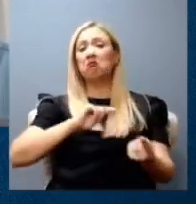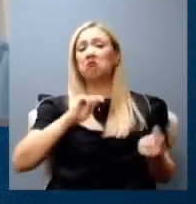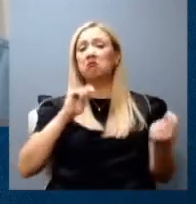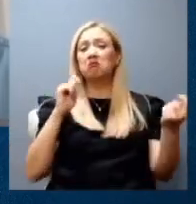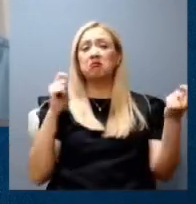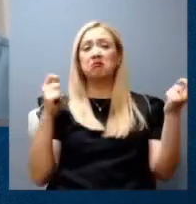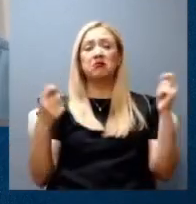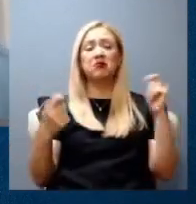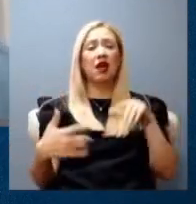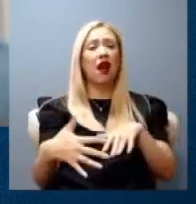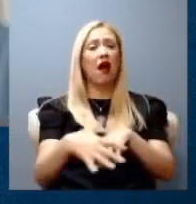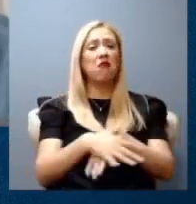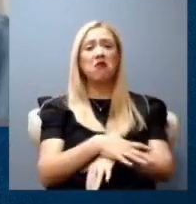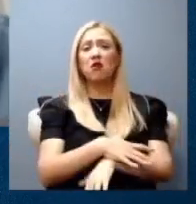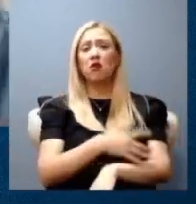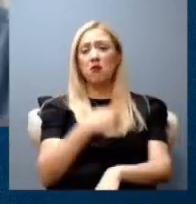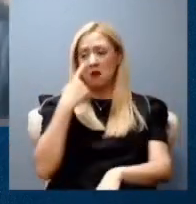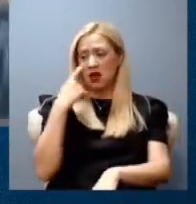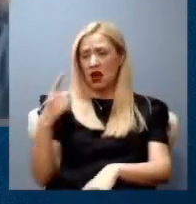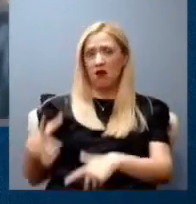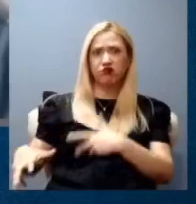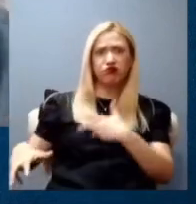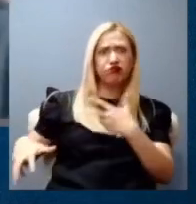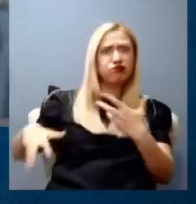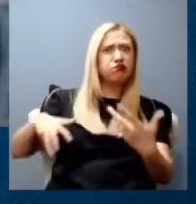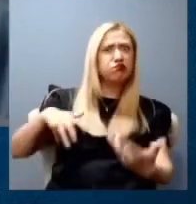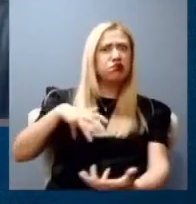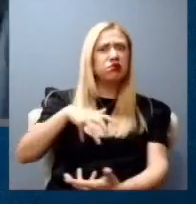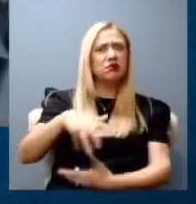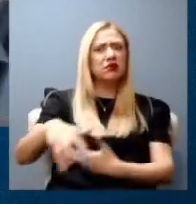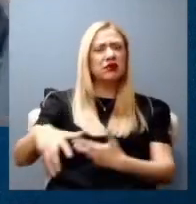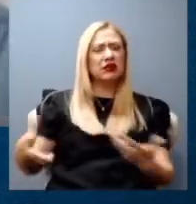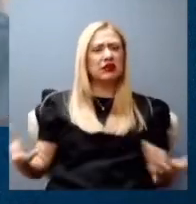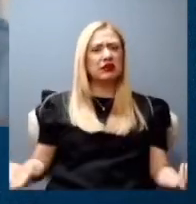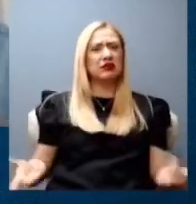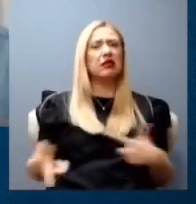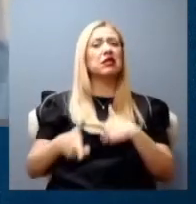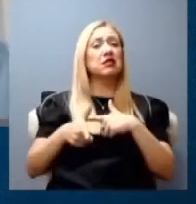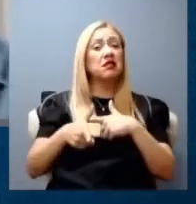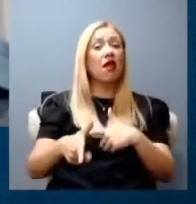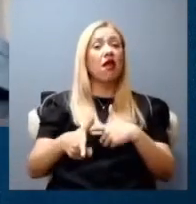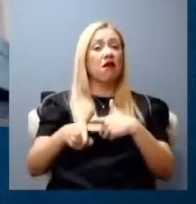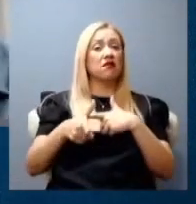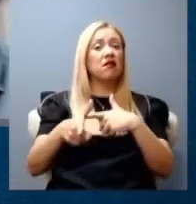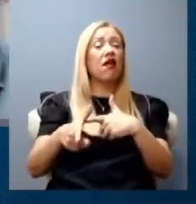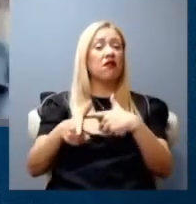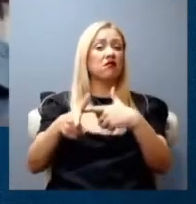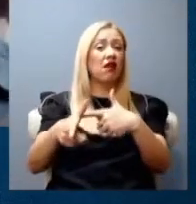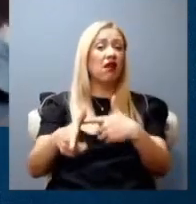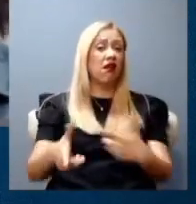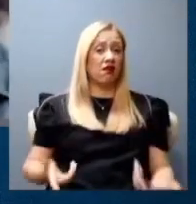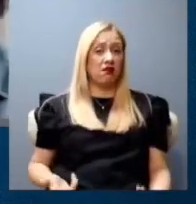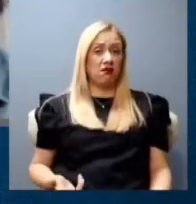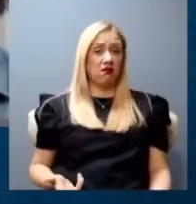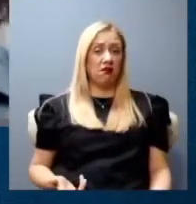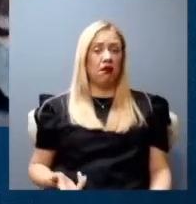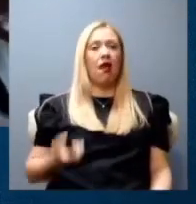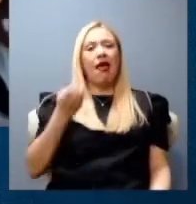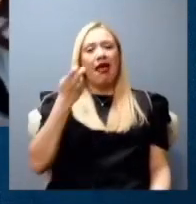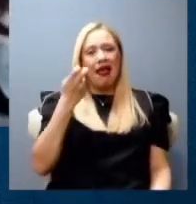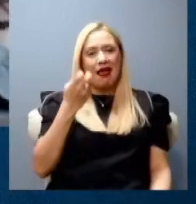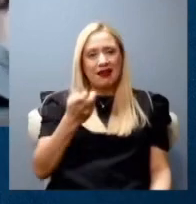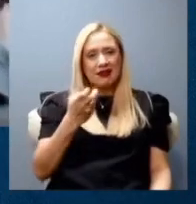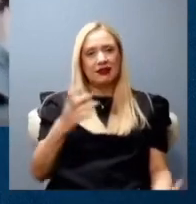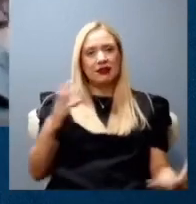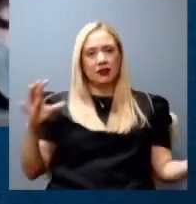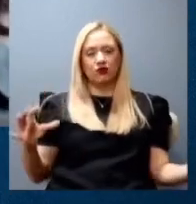a esas violencias y violencias además que siguen sucediendo. De allí también la relación